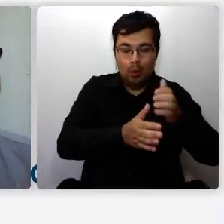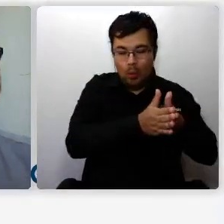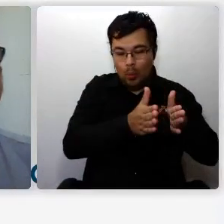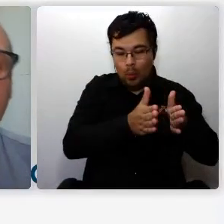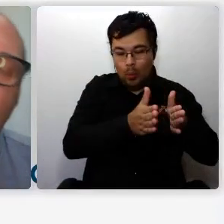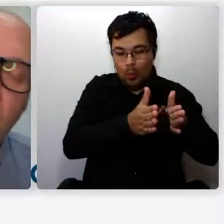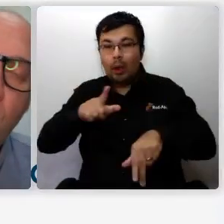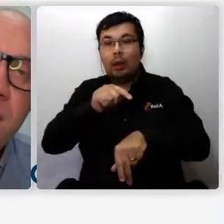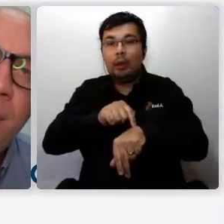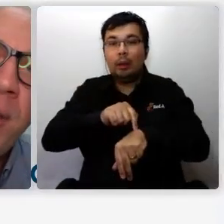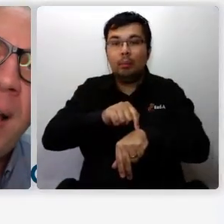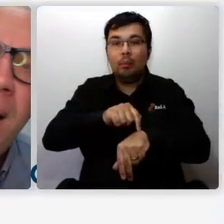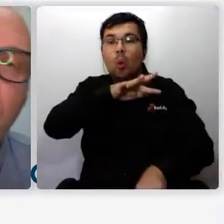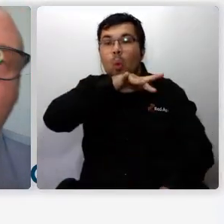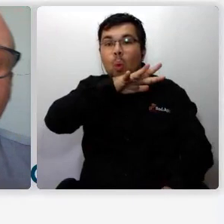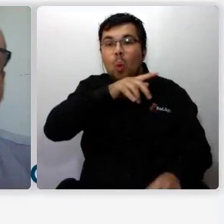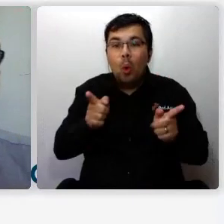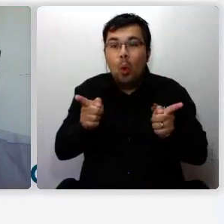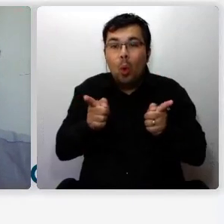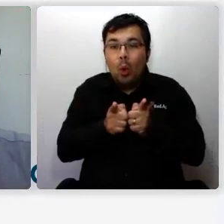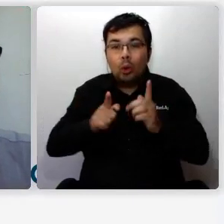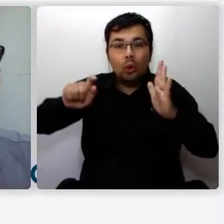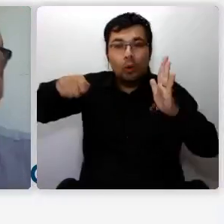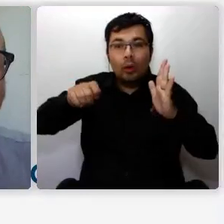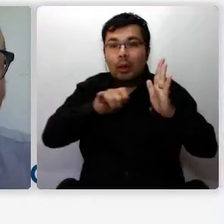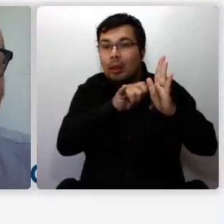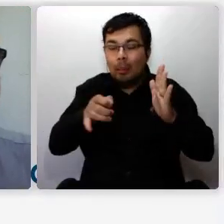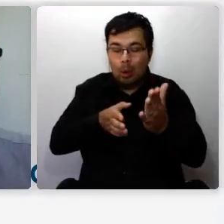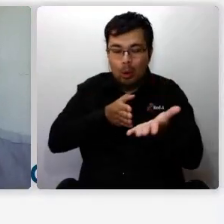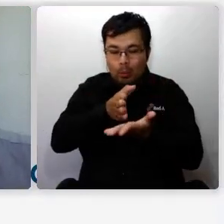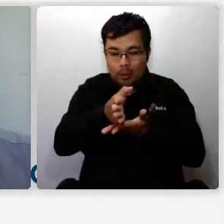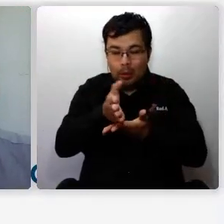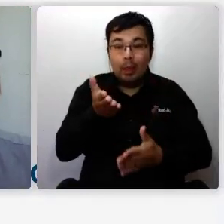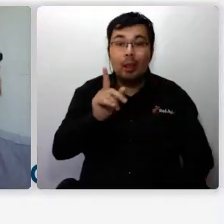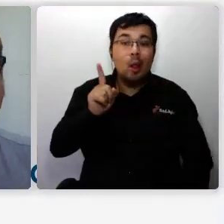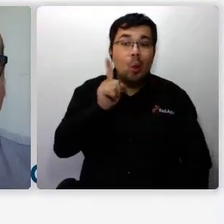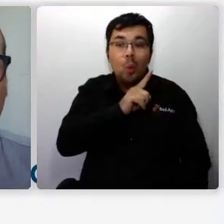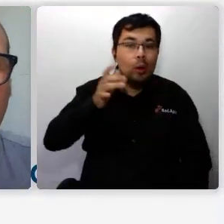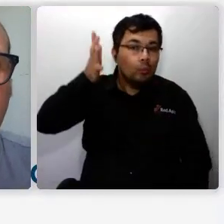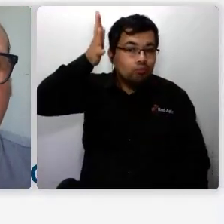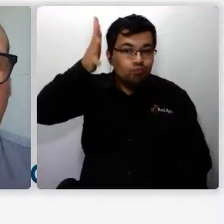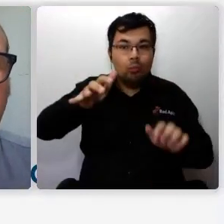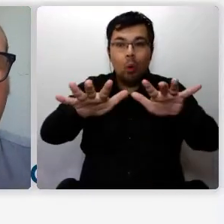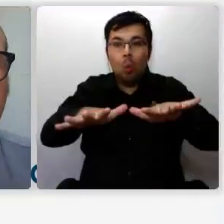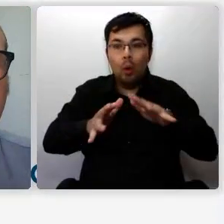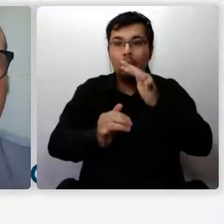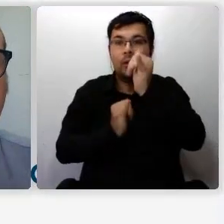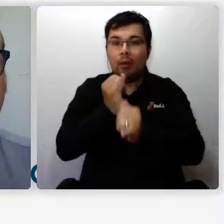del video y comenzamos ya con el inicio de este último webinar del 2022.